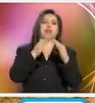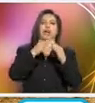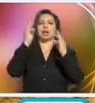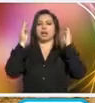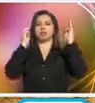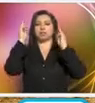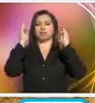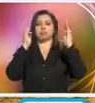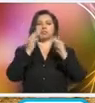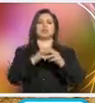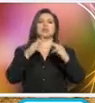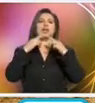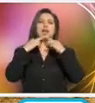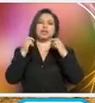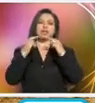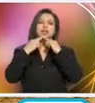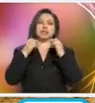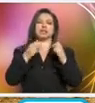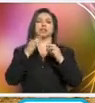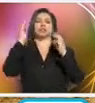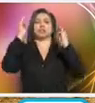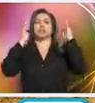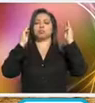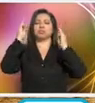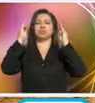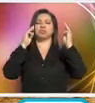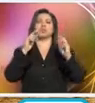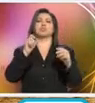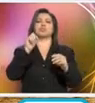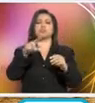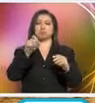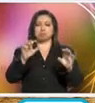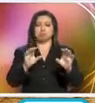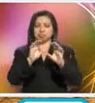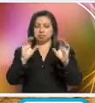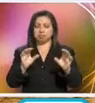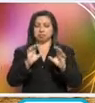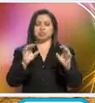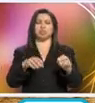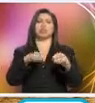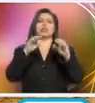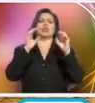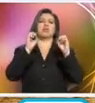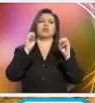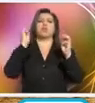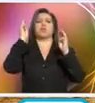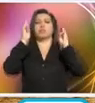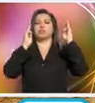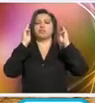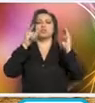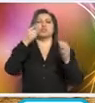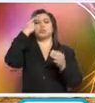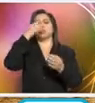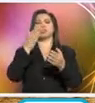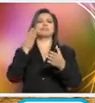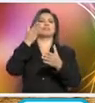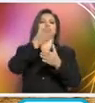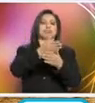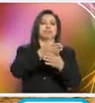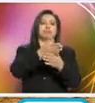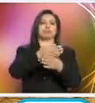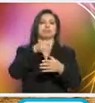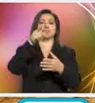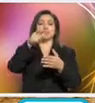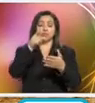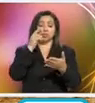haciendas, museos interactivos y museos de sitio. En estas opciones nos va a dar la georreferencia, es decir, en dónde se encuentra